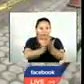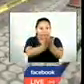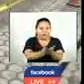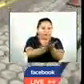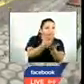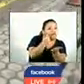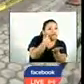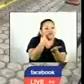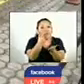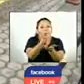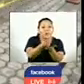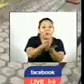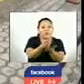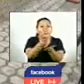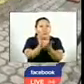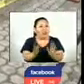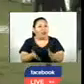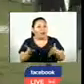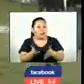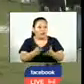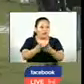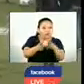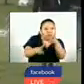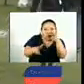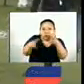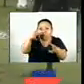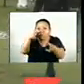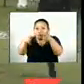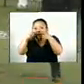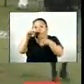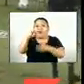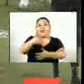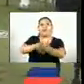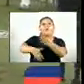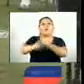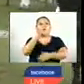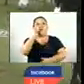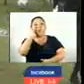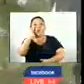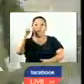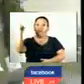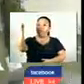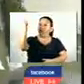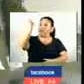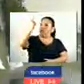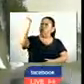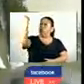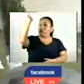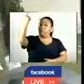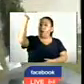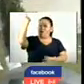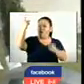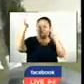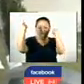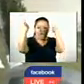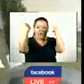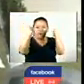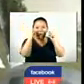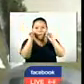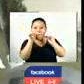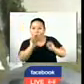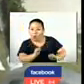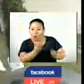fuerza armada que tenía como labor monitorear toda la zona costera un helicóptero que estaba listo para reaccionar ante cualquier